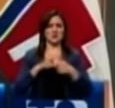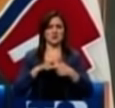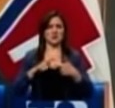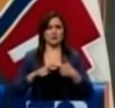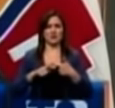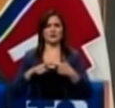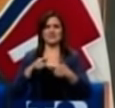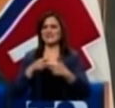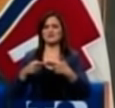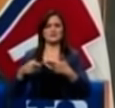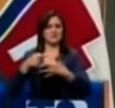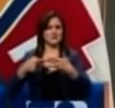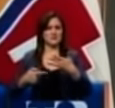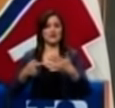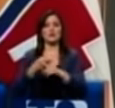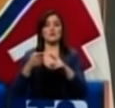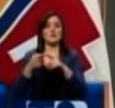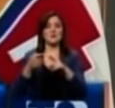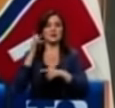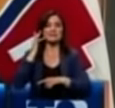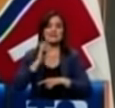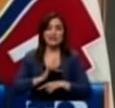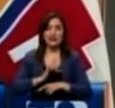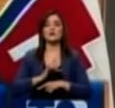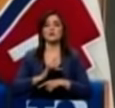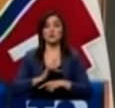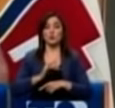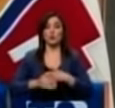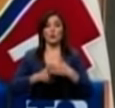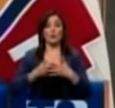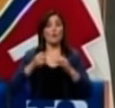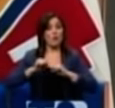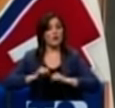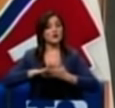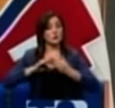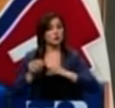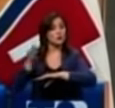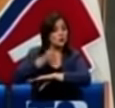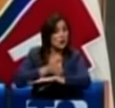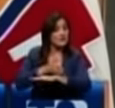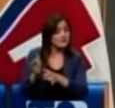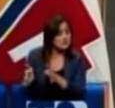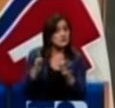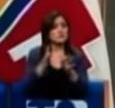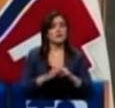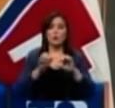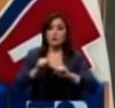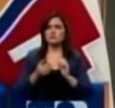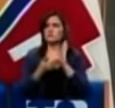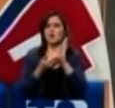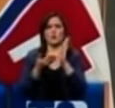fenilcetonuria, galactosemia e hiperplasia suprarrenal, enfermedades metabólicas. Enfermedades metabólicas que podían